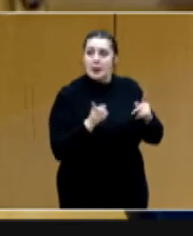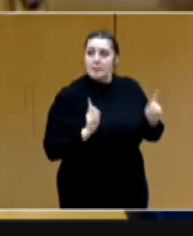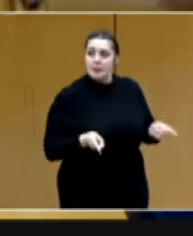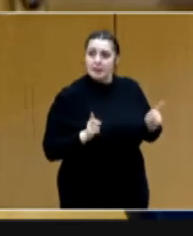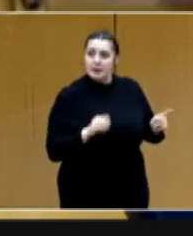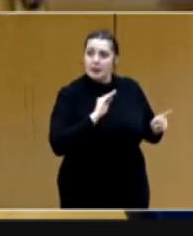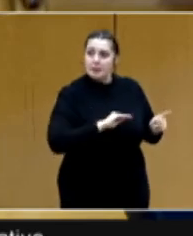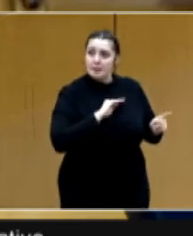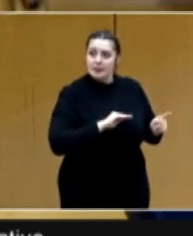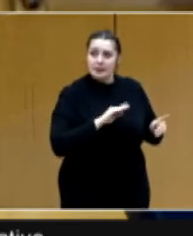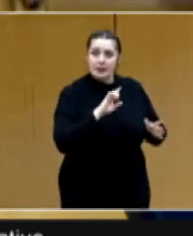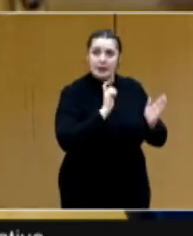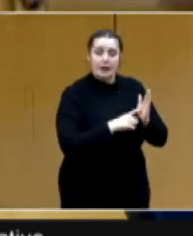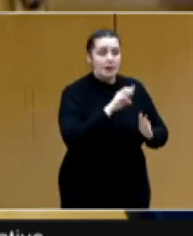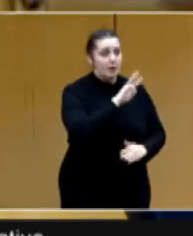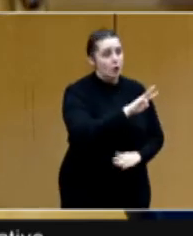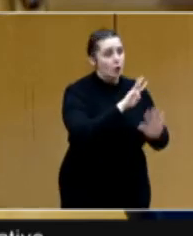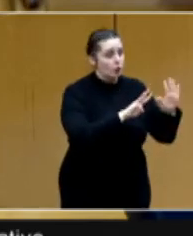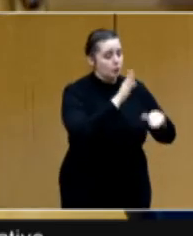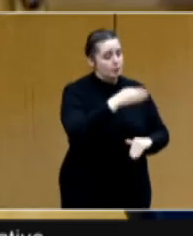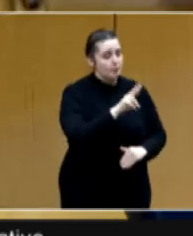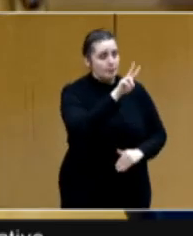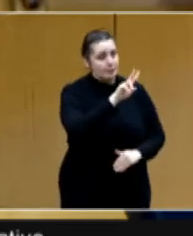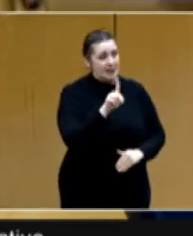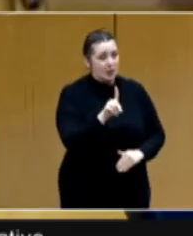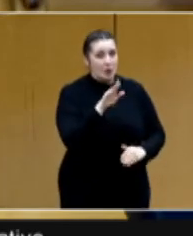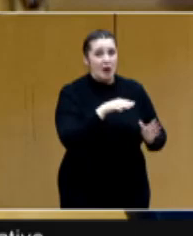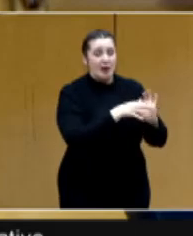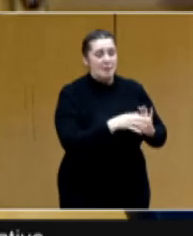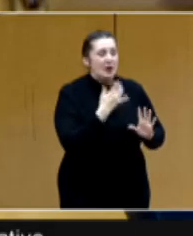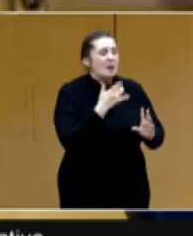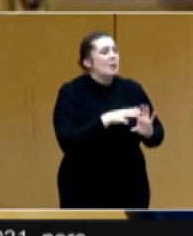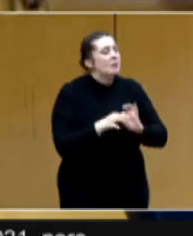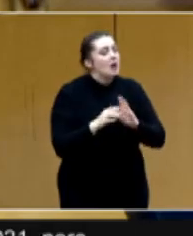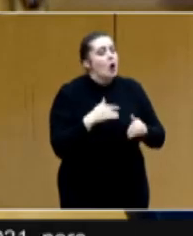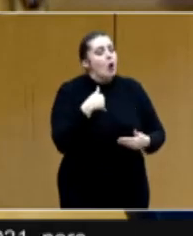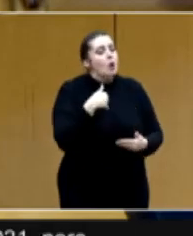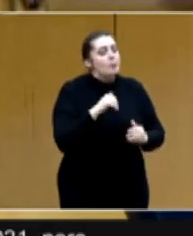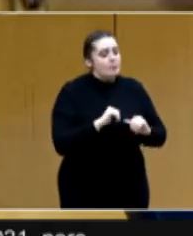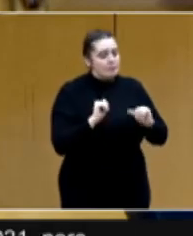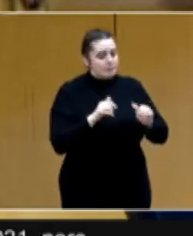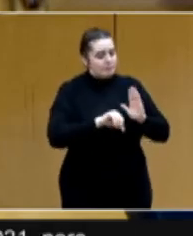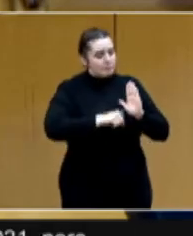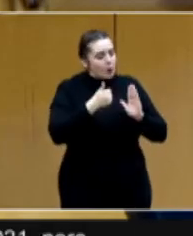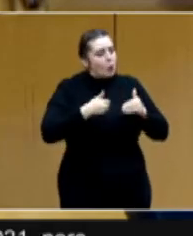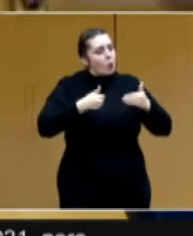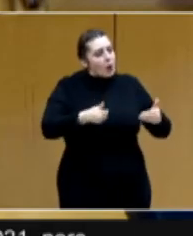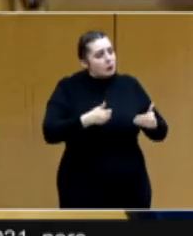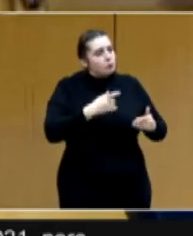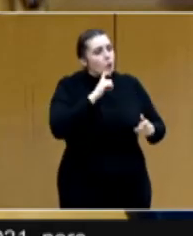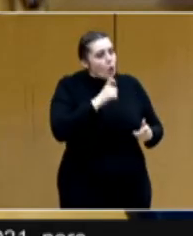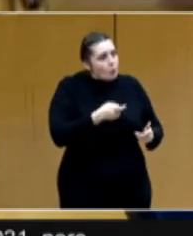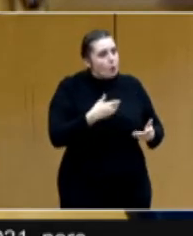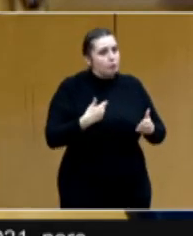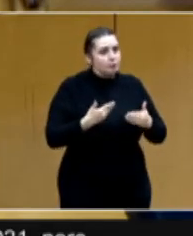821 pero que algunas cuestiones como la relativas al como y al cuándo inician su vigencia a las condiciones de ejercicio a